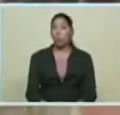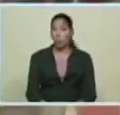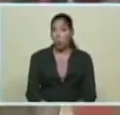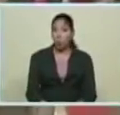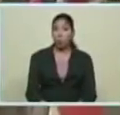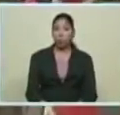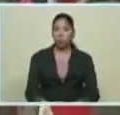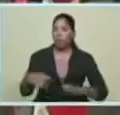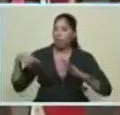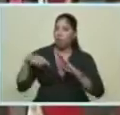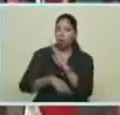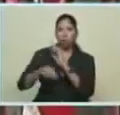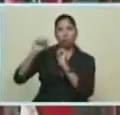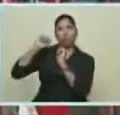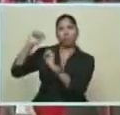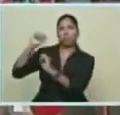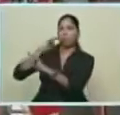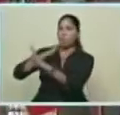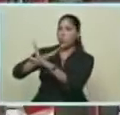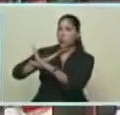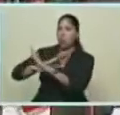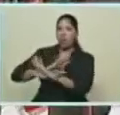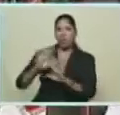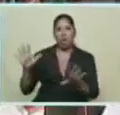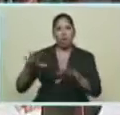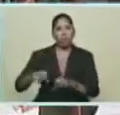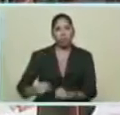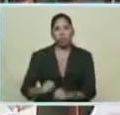profundamente antioligárquica,